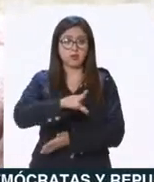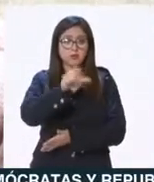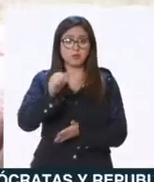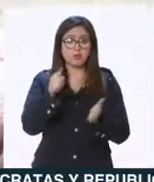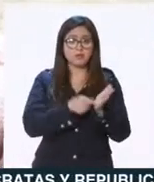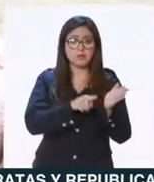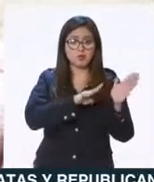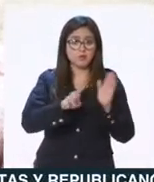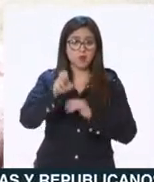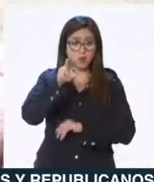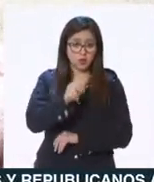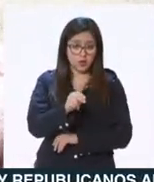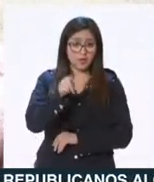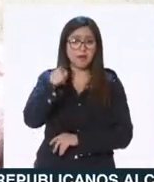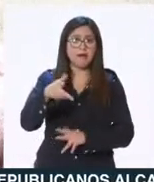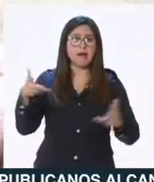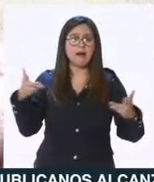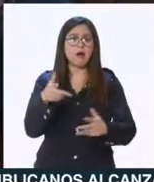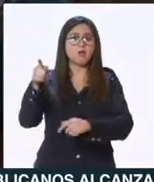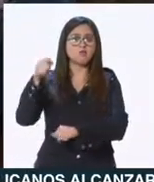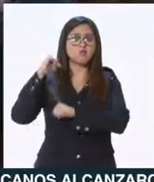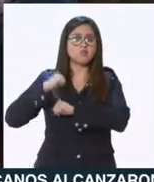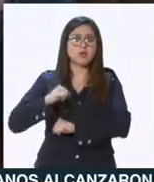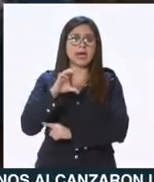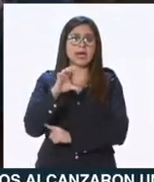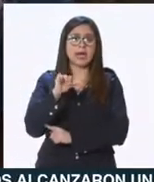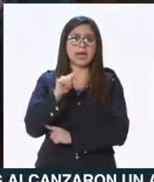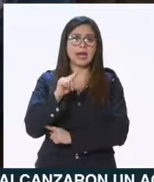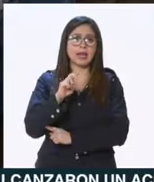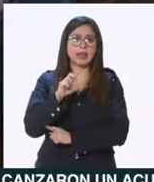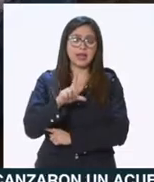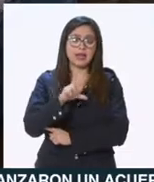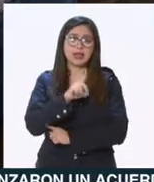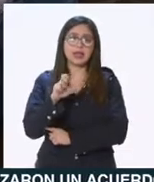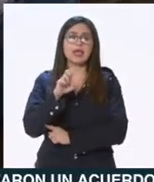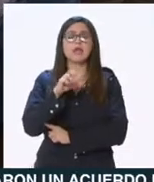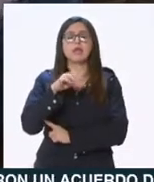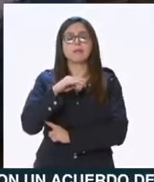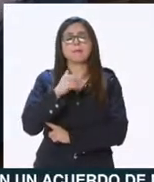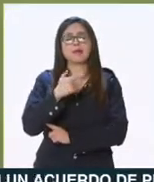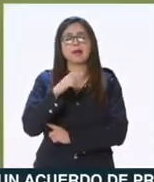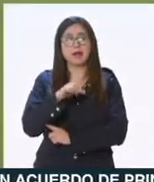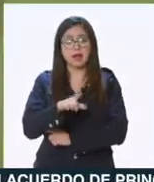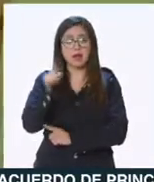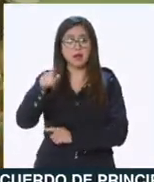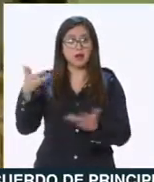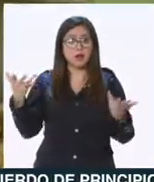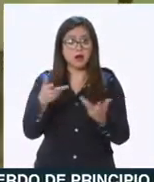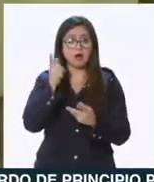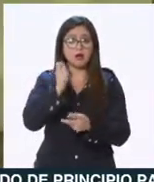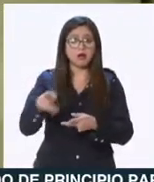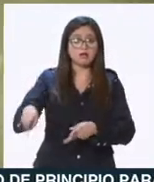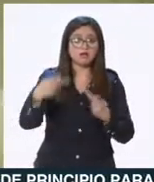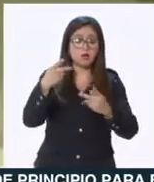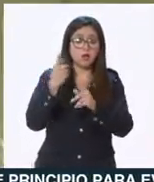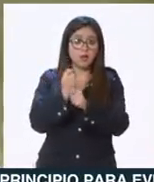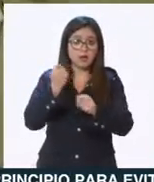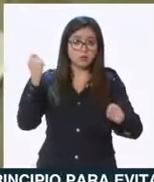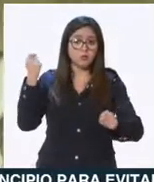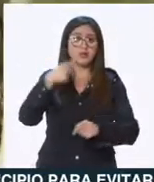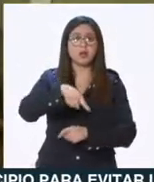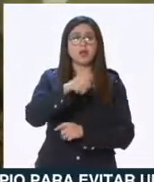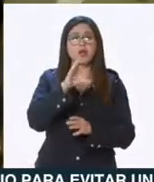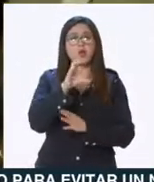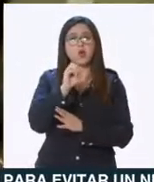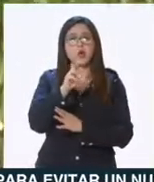comenzó su carrera criminal como lugarteniente del cártel de Miguel Ángel Félix Gallardo, donde fue pionero en el transporte de cocaína y marihuana en